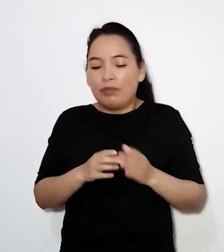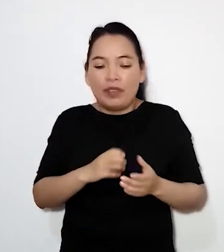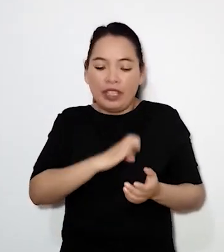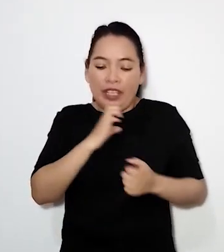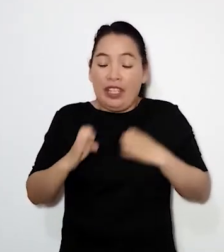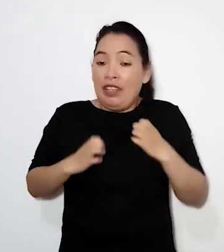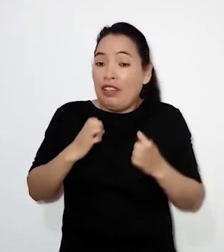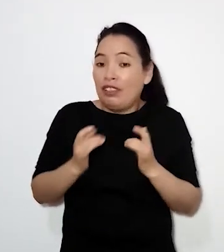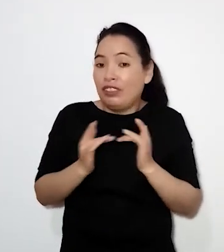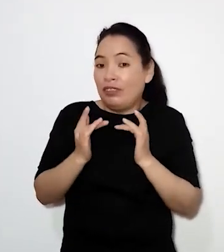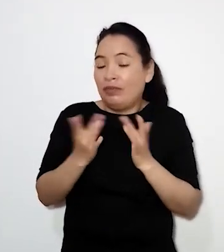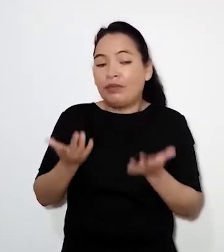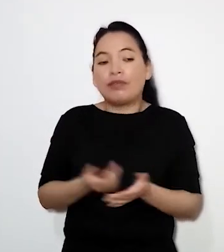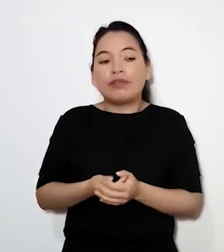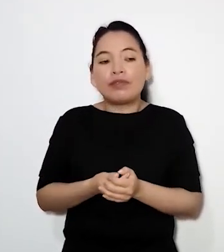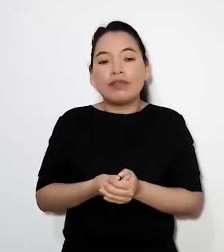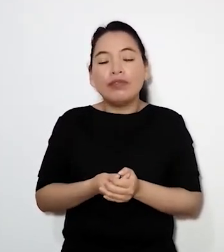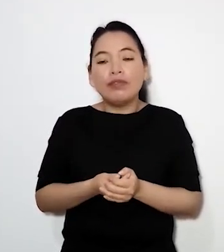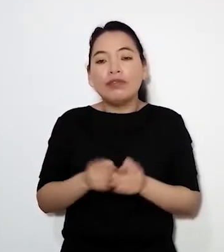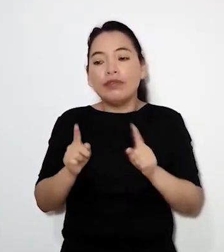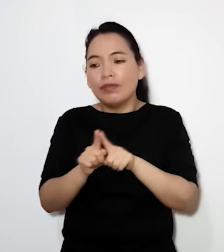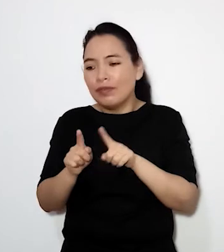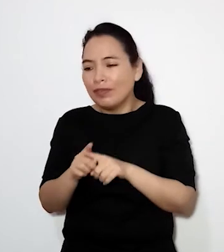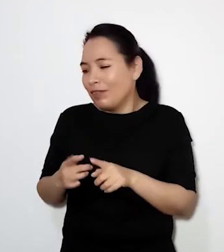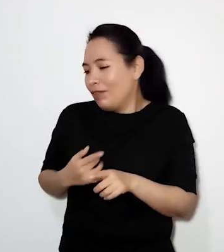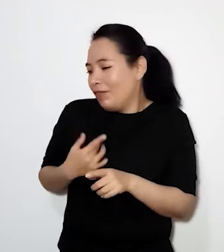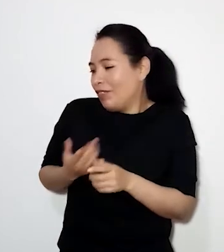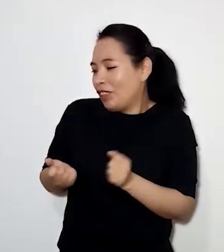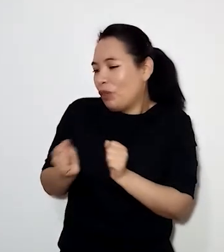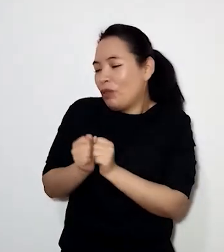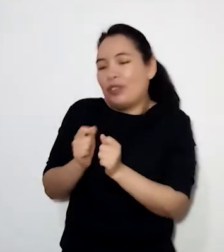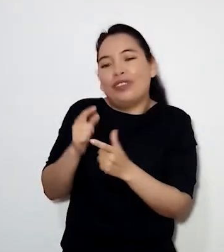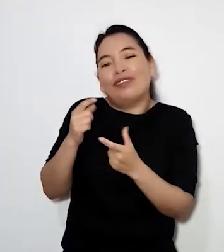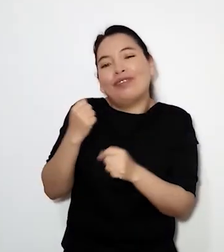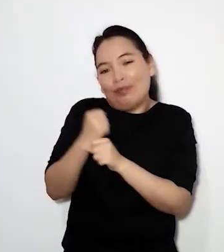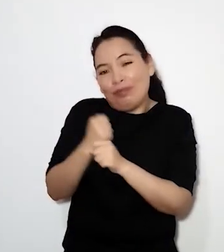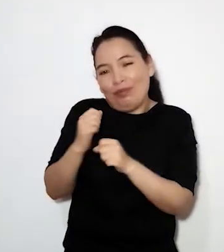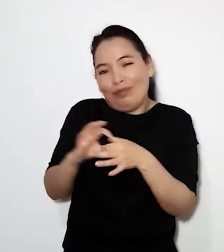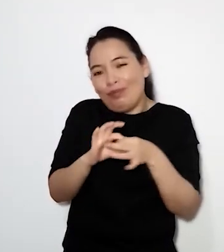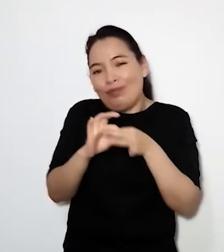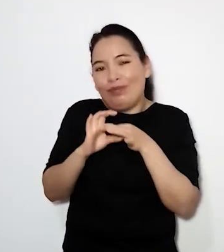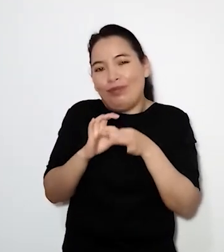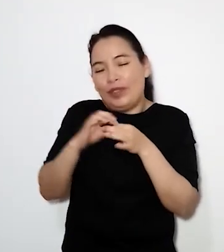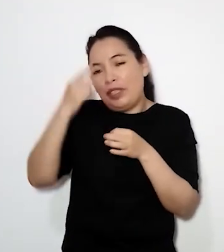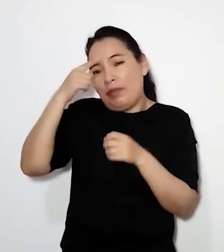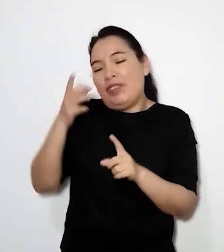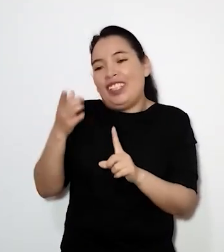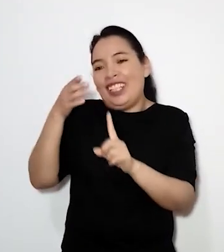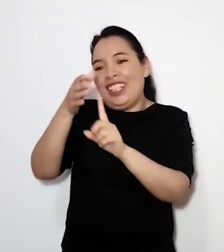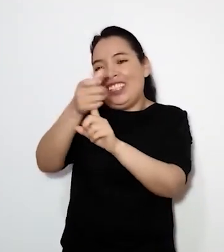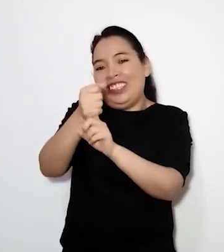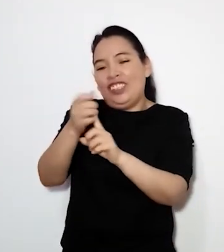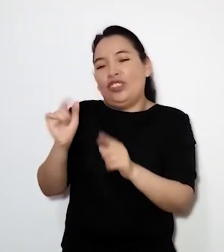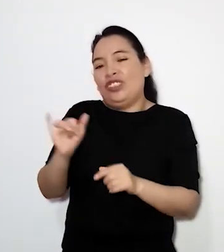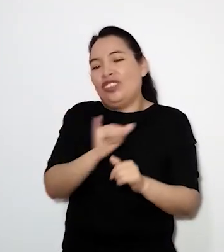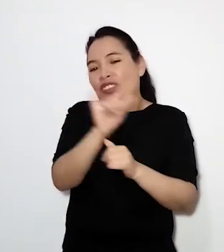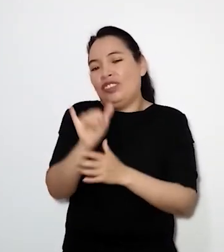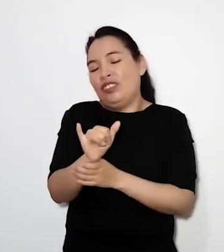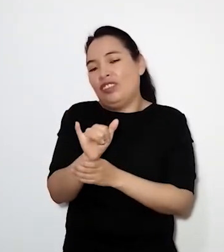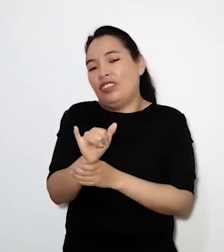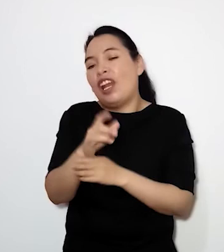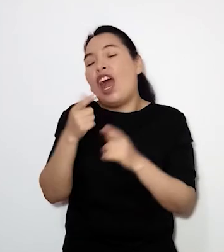las personas sienten cuando trabajan juntas hacia una meta común. Y al cuestionar nuestras creencias sobre